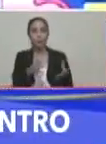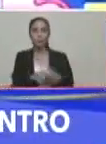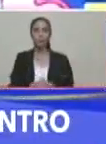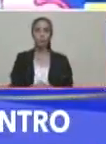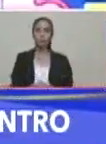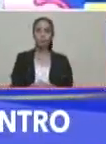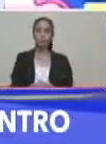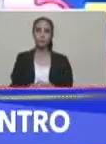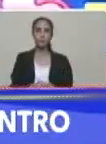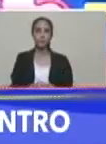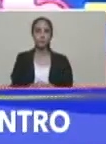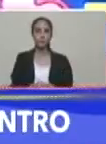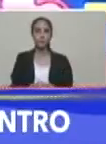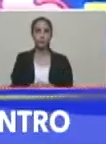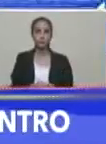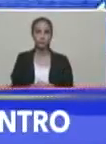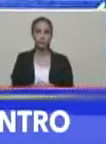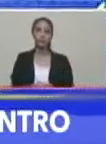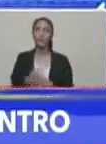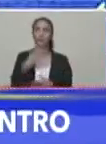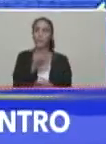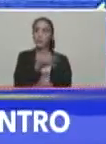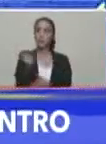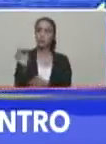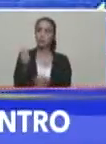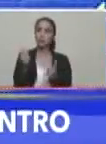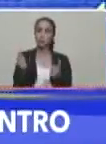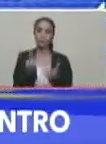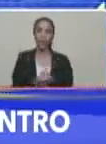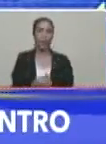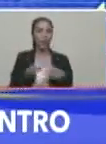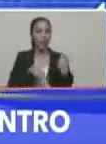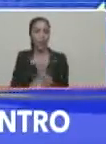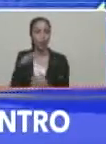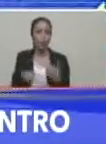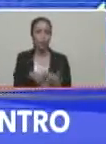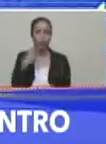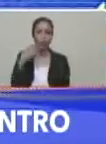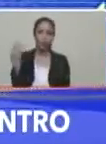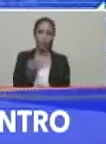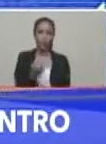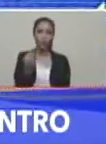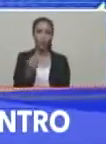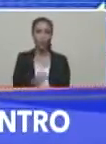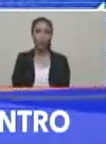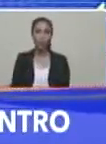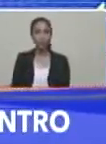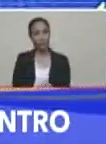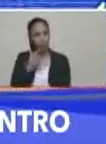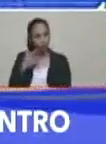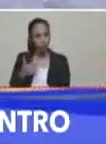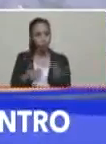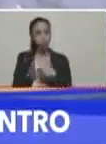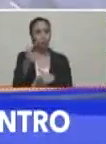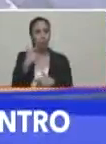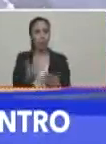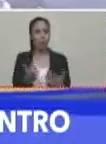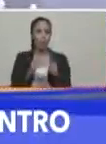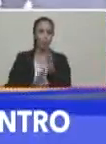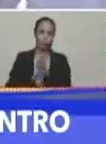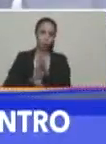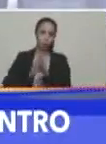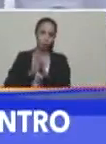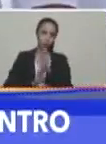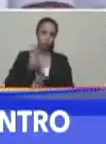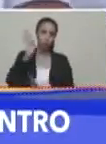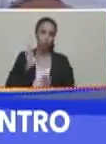del poder popular organizado. Correcto, una verdadera revolución que vaya construyendo poder popular, que le